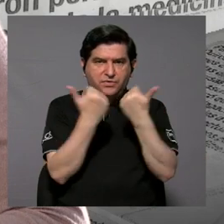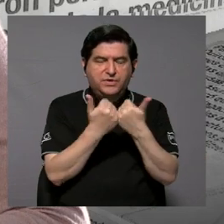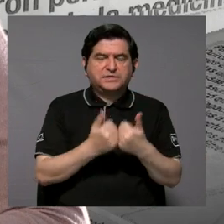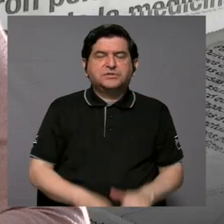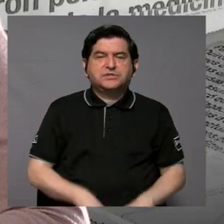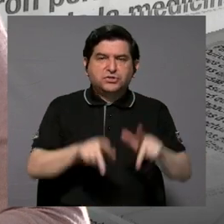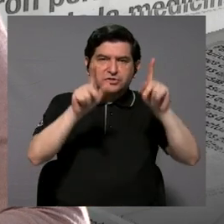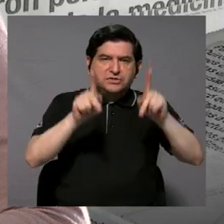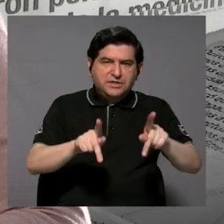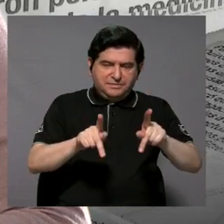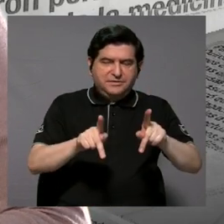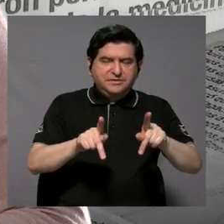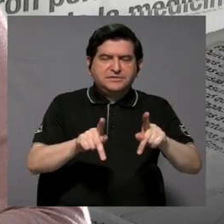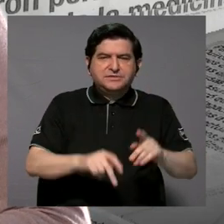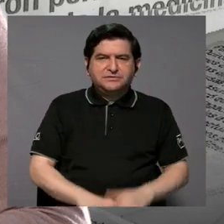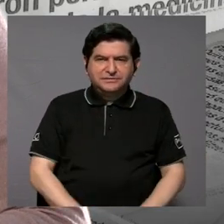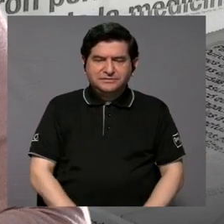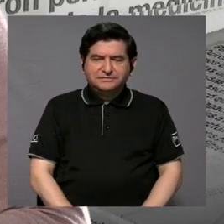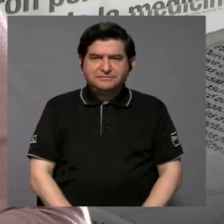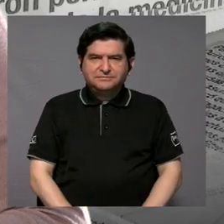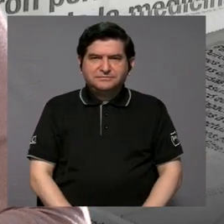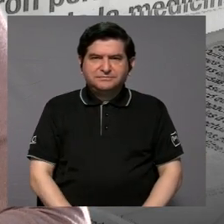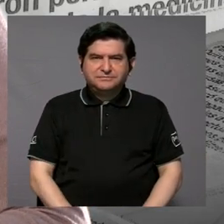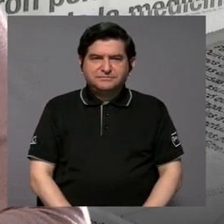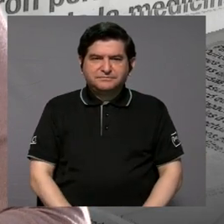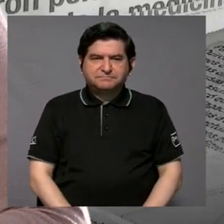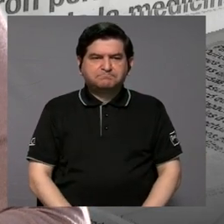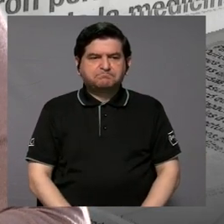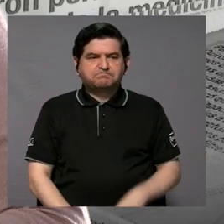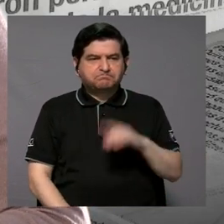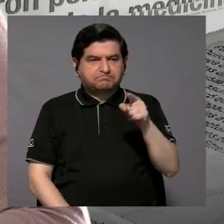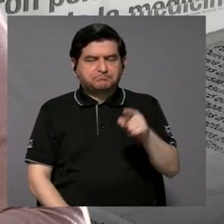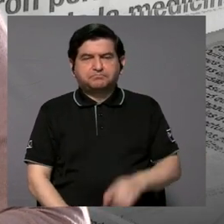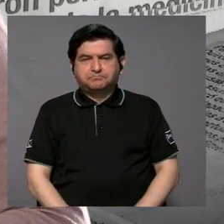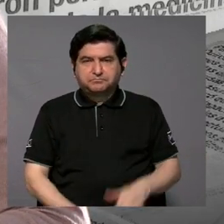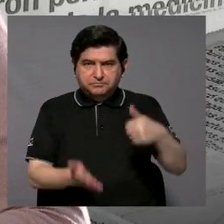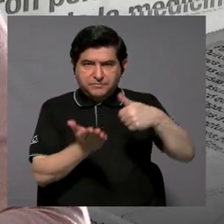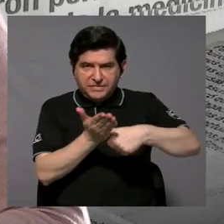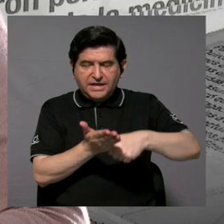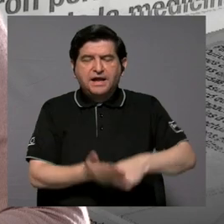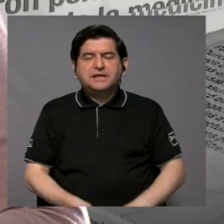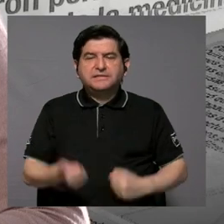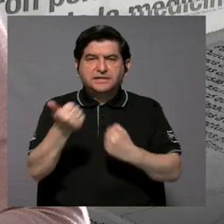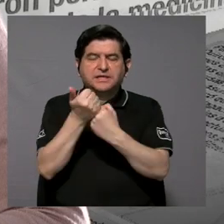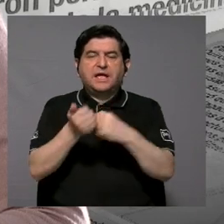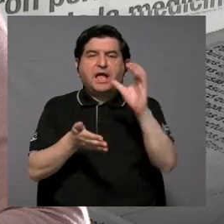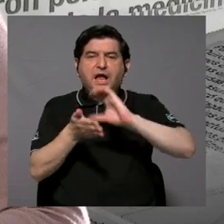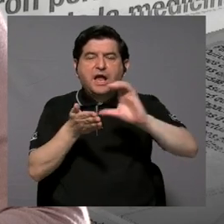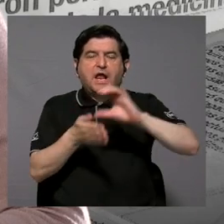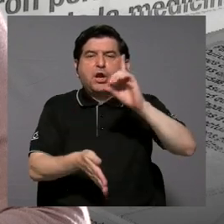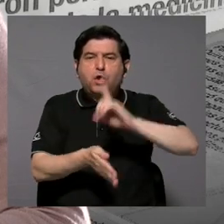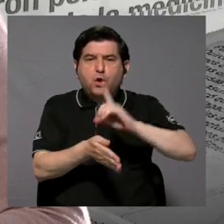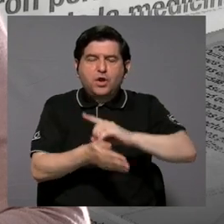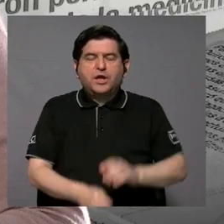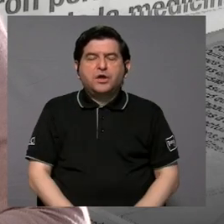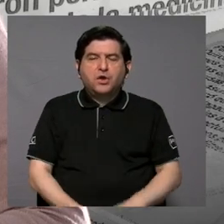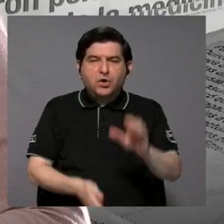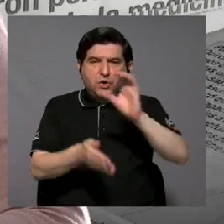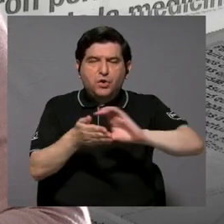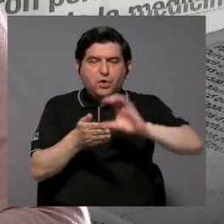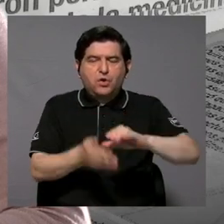de pacientes también. Hemos colaborado, nos han dado cartas de apoyo el Colegio de Médicos, el Colegio